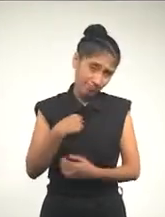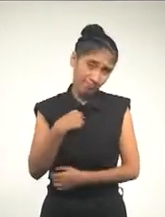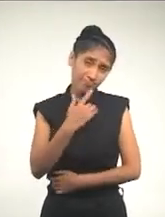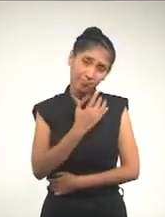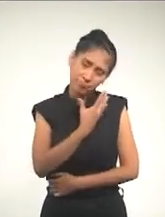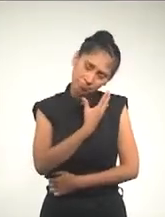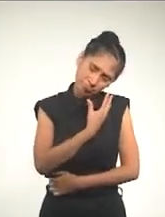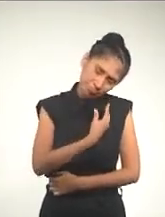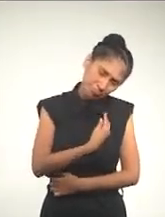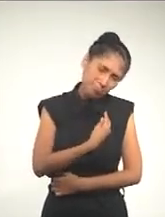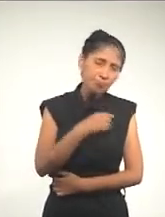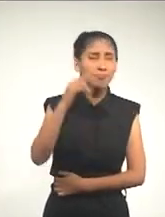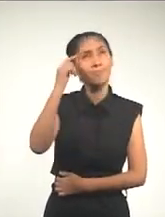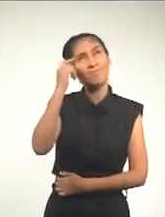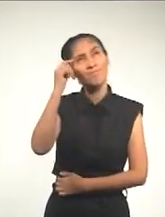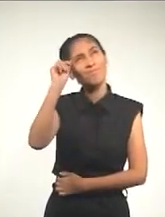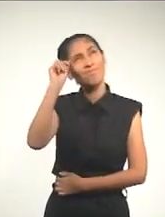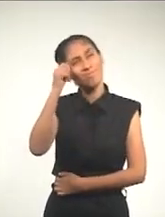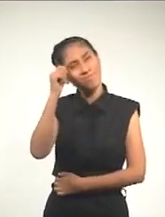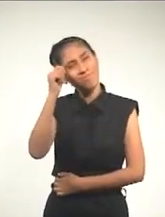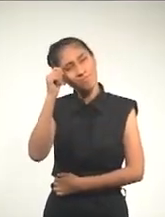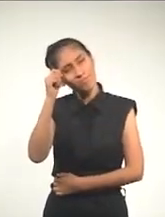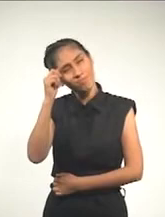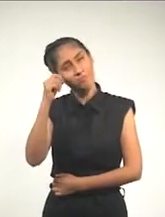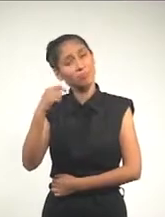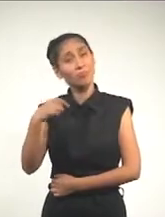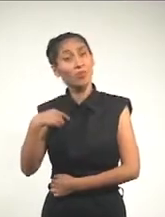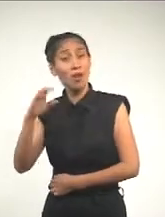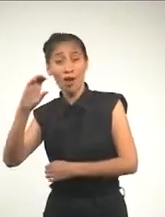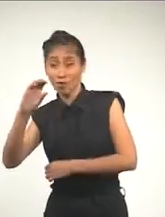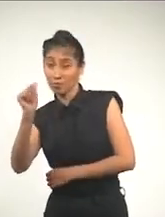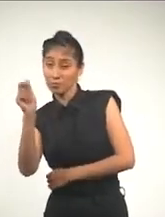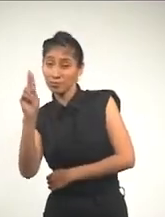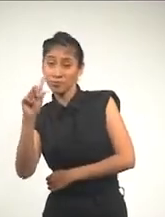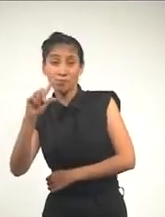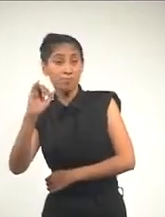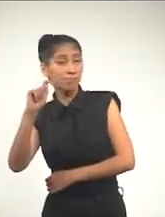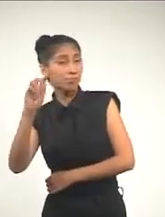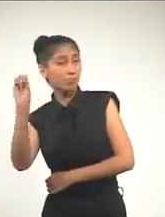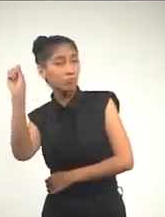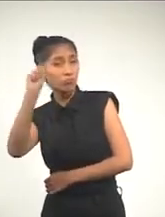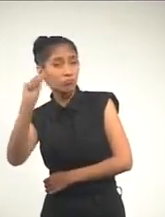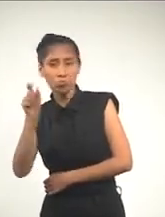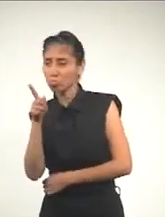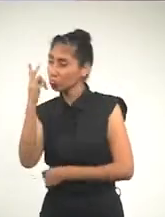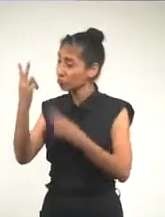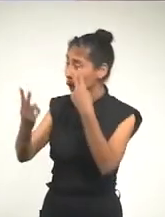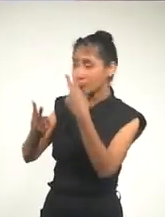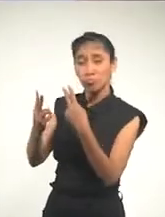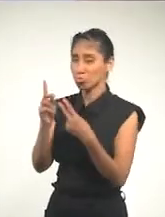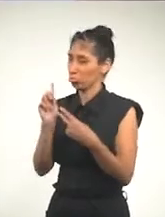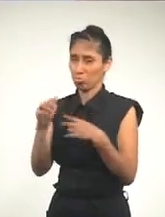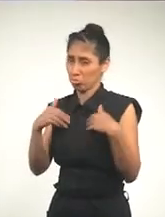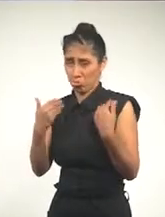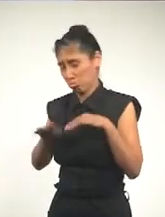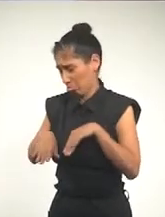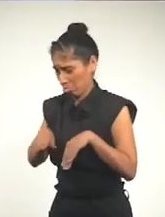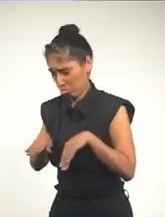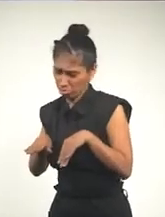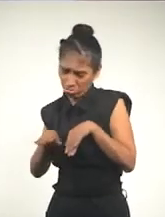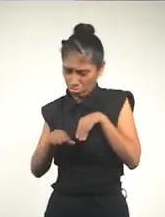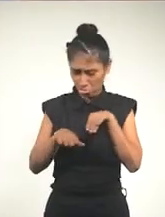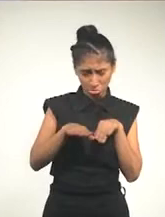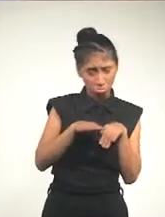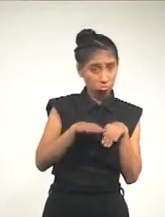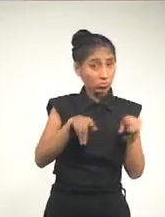Sí, yo me siento triste cuando recuerdo que no puedo visitar a Carlitos. Porque está muy lejos.